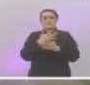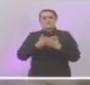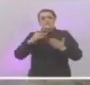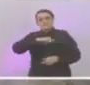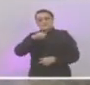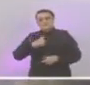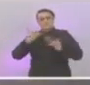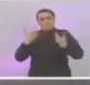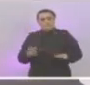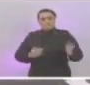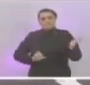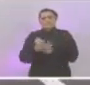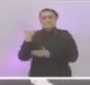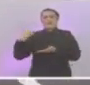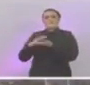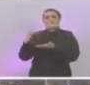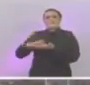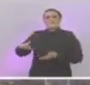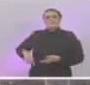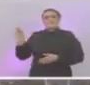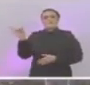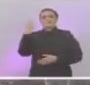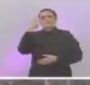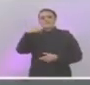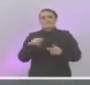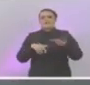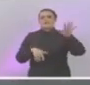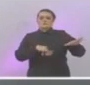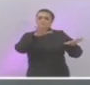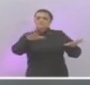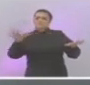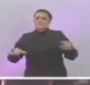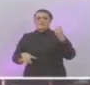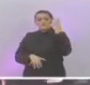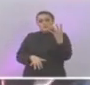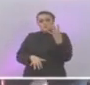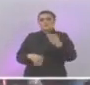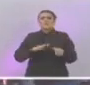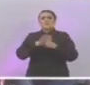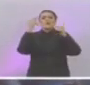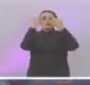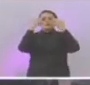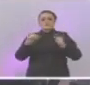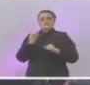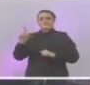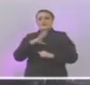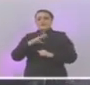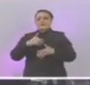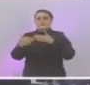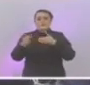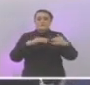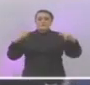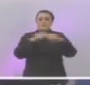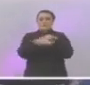hemos logrado el decidido respaldo del gobierno federal para las 4 regiones de nuestro estado. Para la Huasteca, la modernización